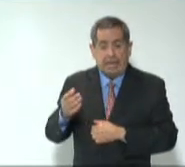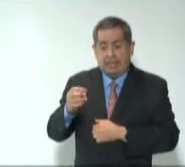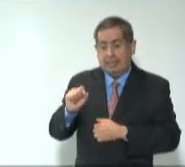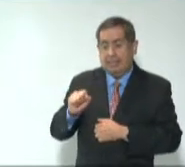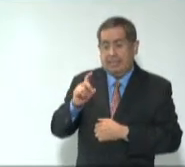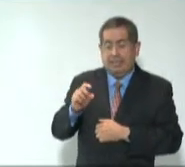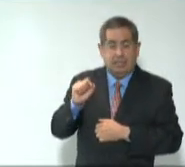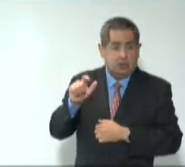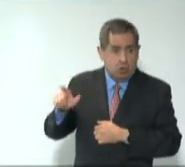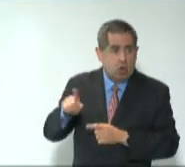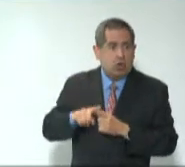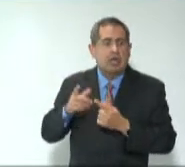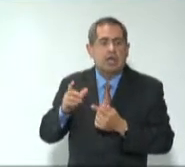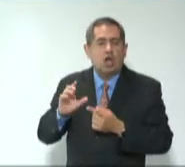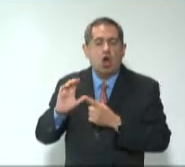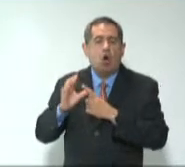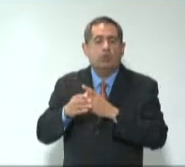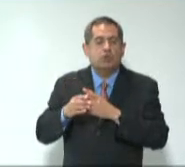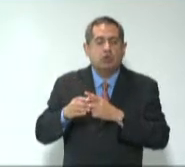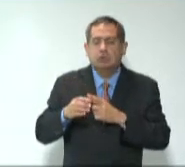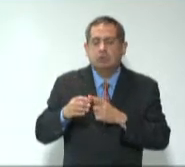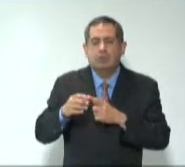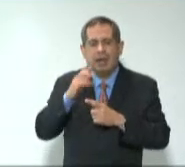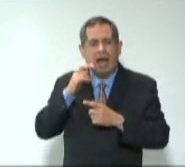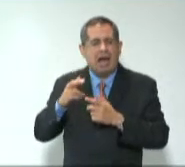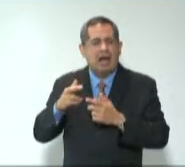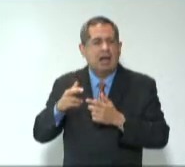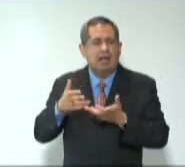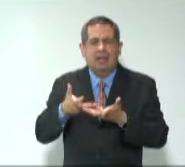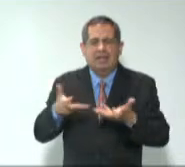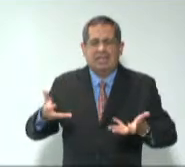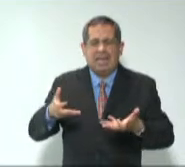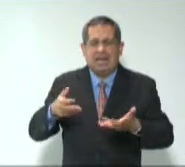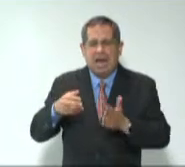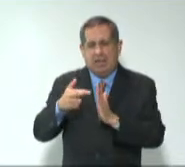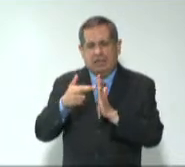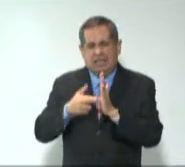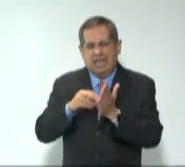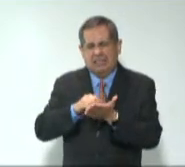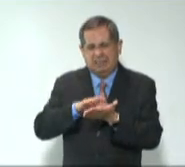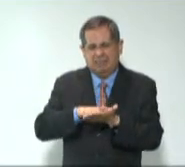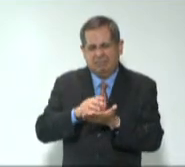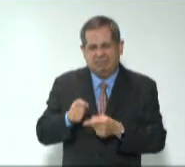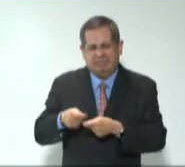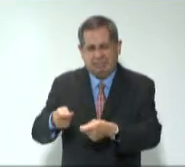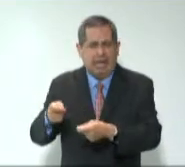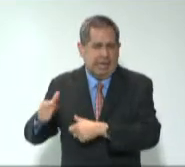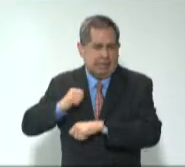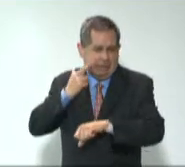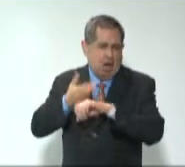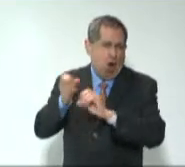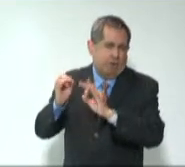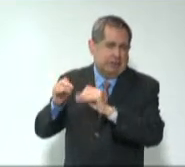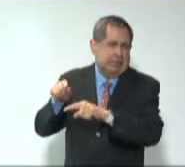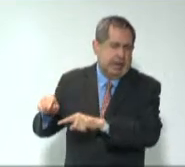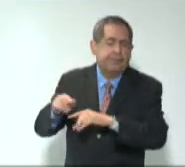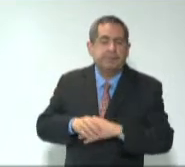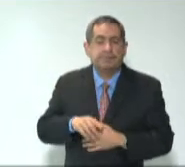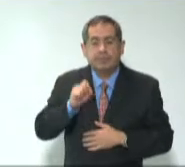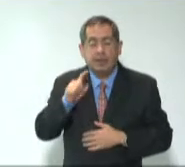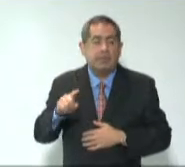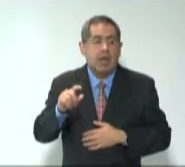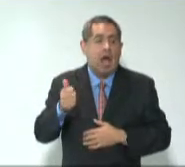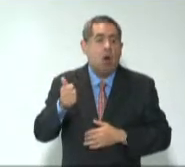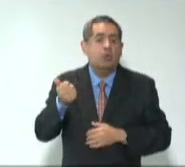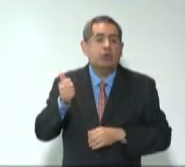social y en la comisión para la regularización de tenencia de la tierra también ha colaborado en la auditoría superior de la federación en la